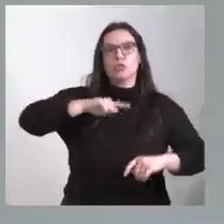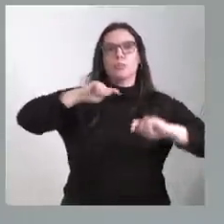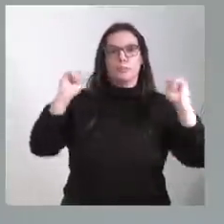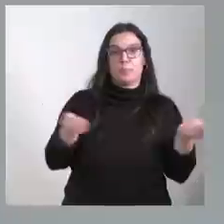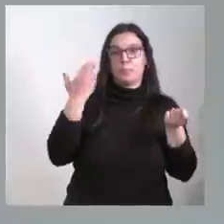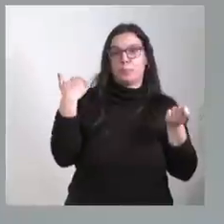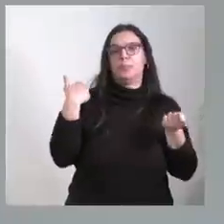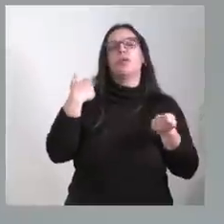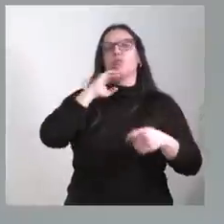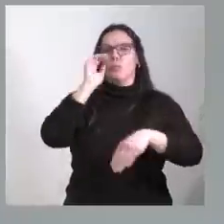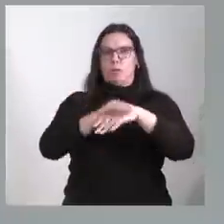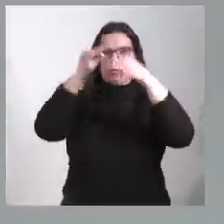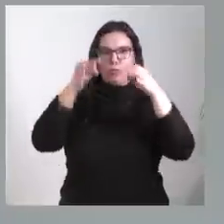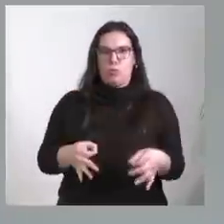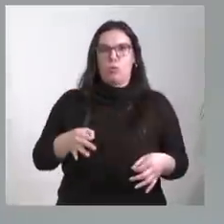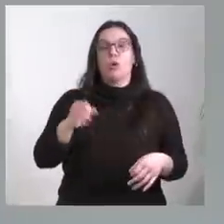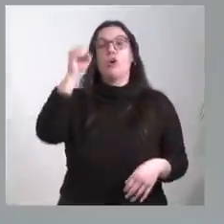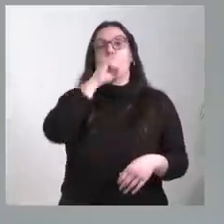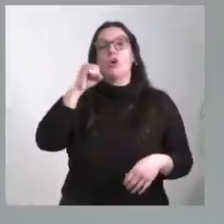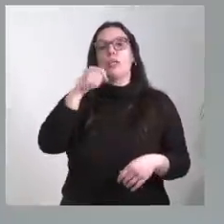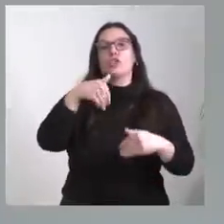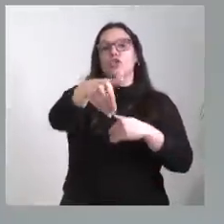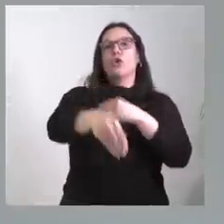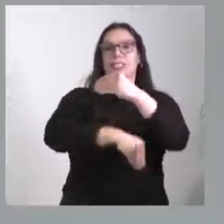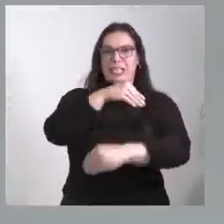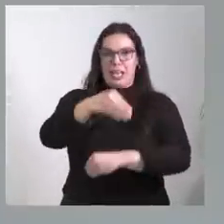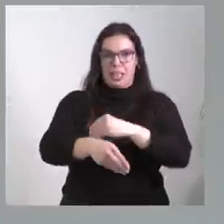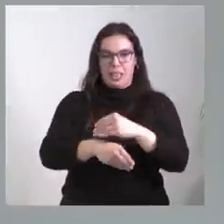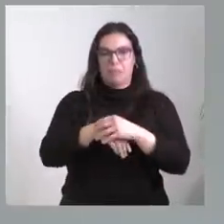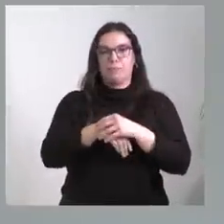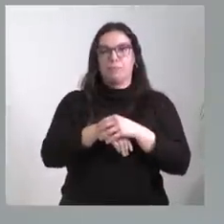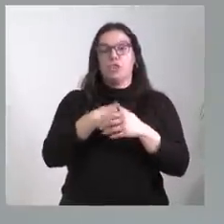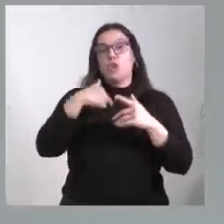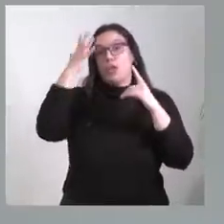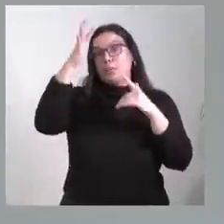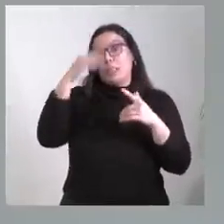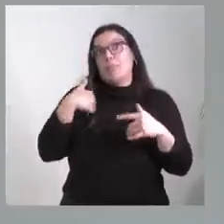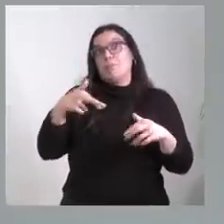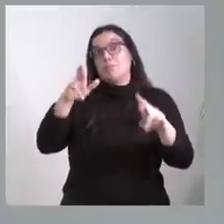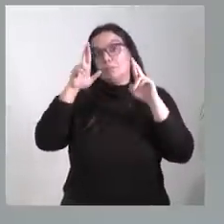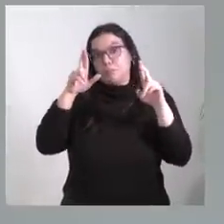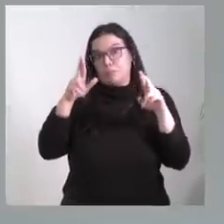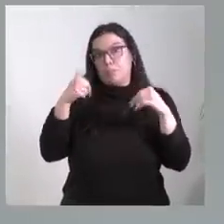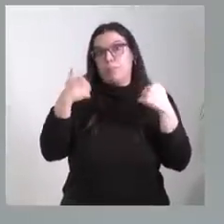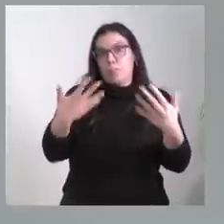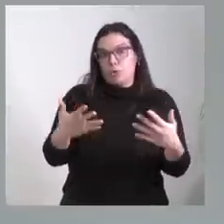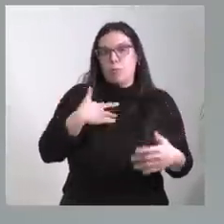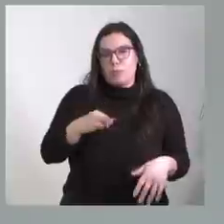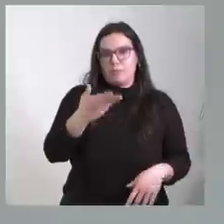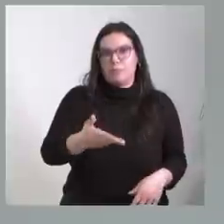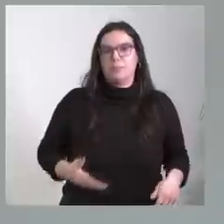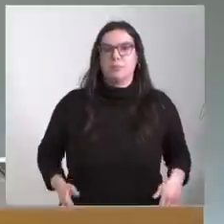y que lo vamos a cumplir Y que ese concierto se hará y de hecho tengo la esperanza de que pronto podamos tener Noticias al